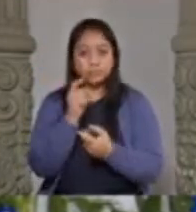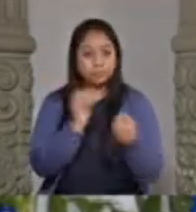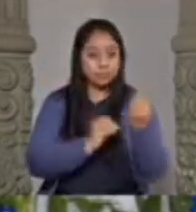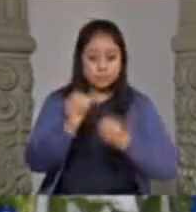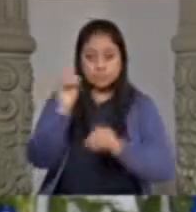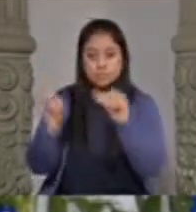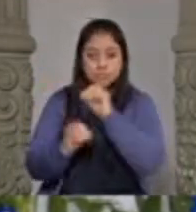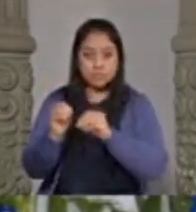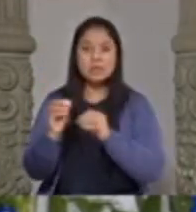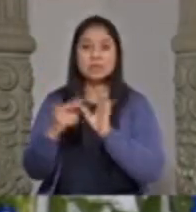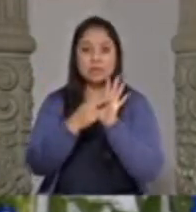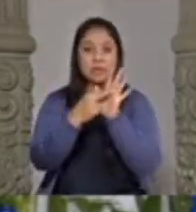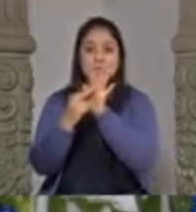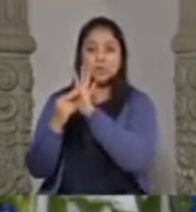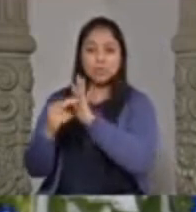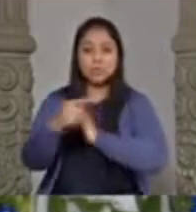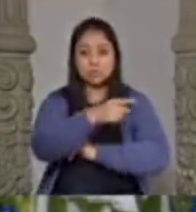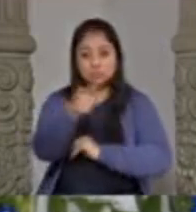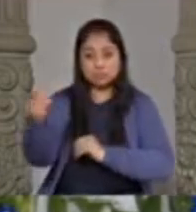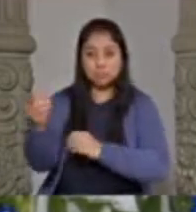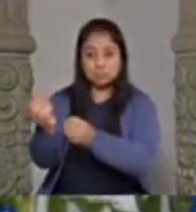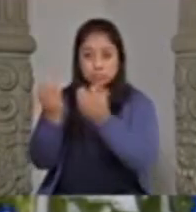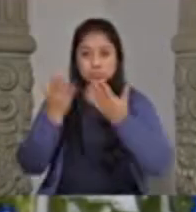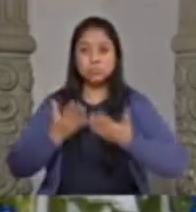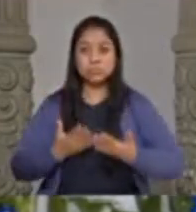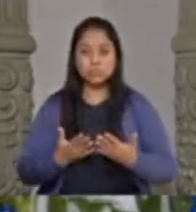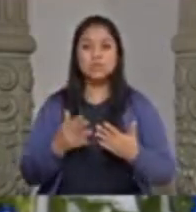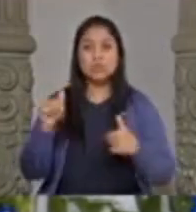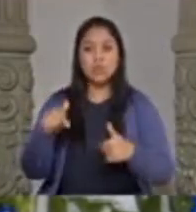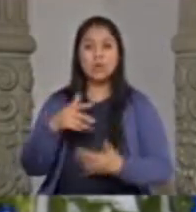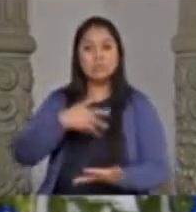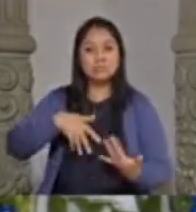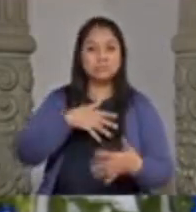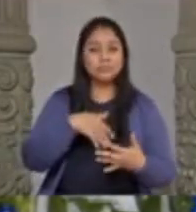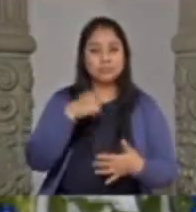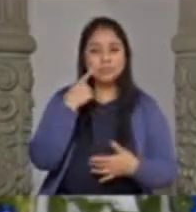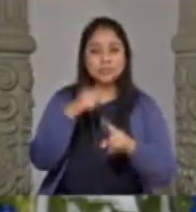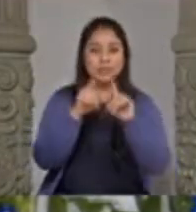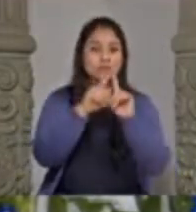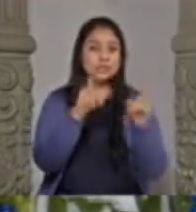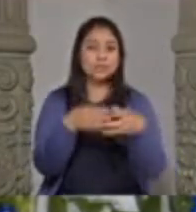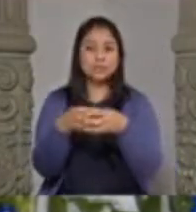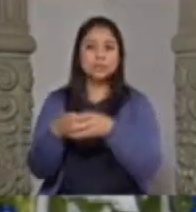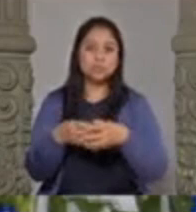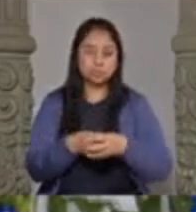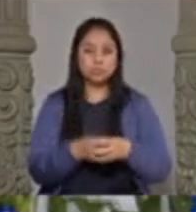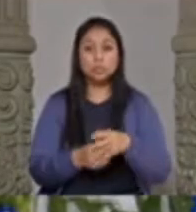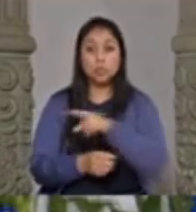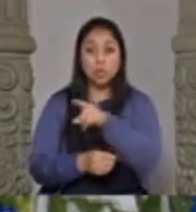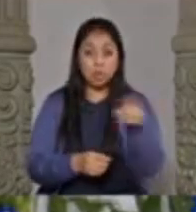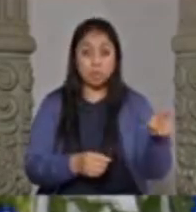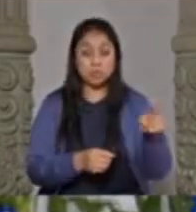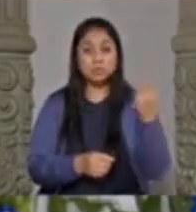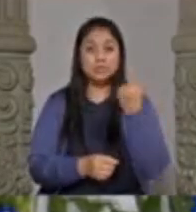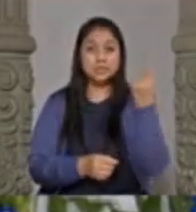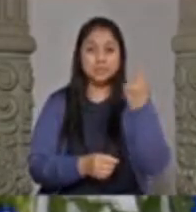de esas recomendaciones que sin duda tendremos de muchísimos sectores. Hoy a ustedes, los principales